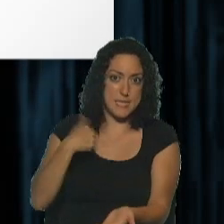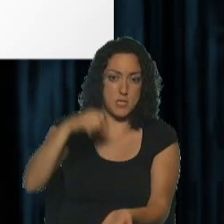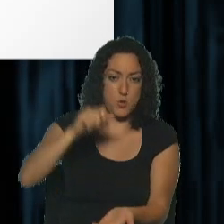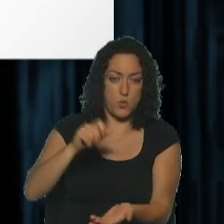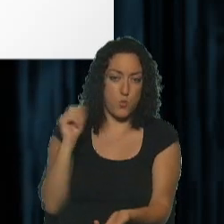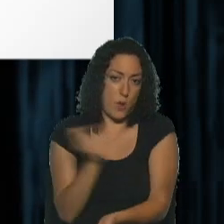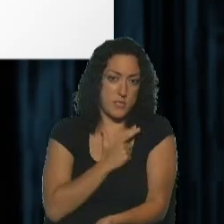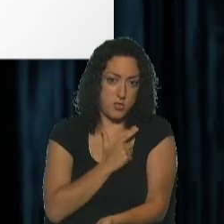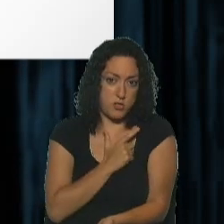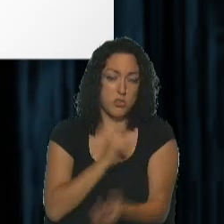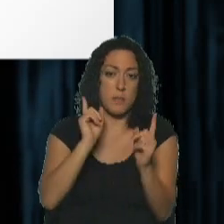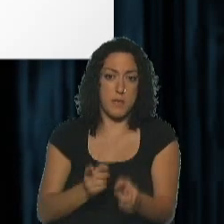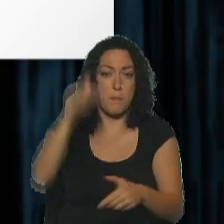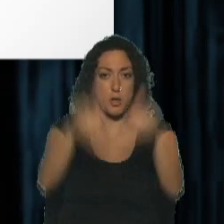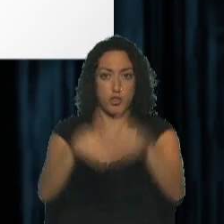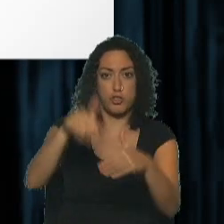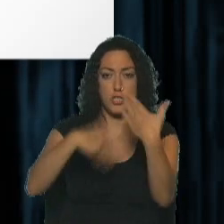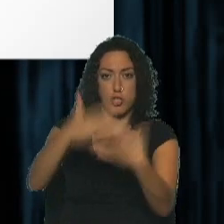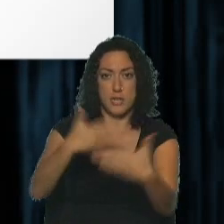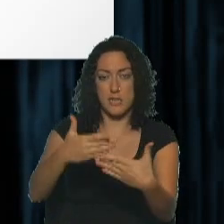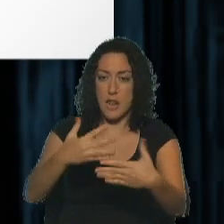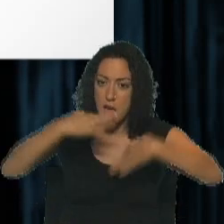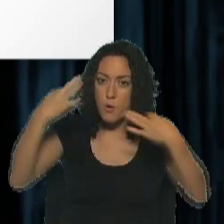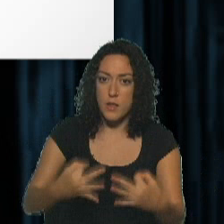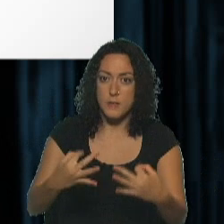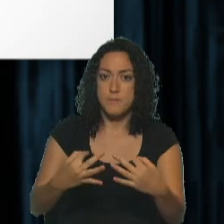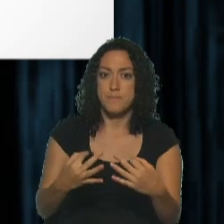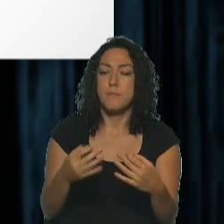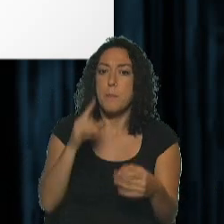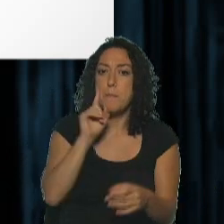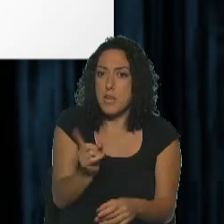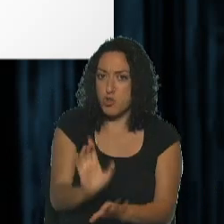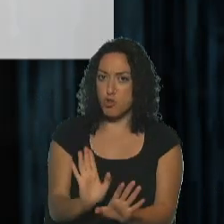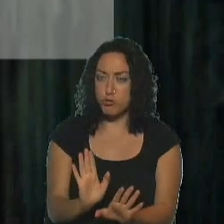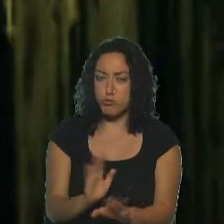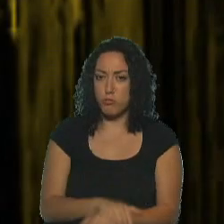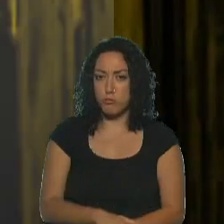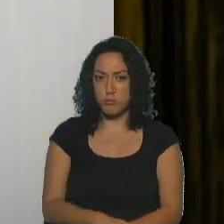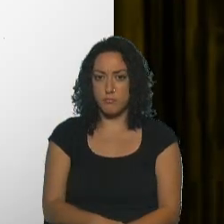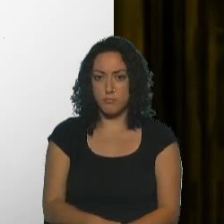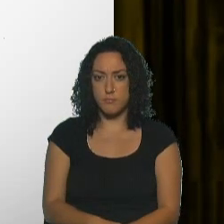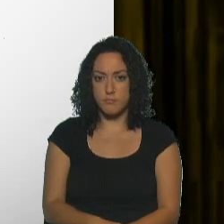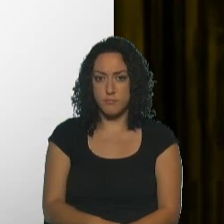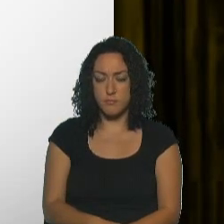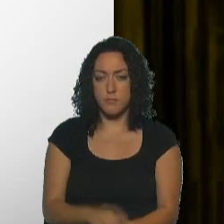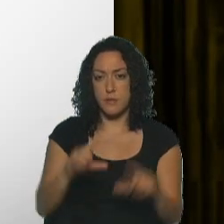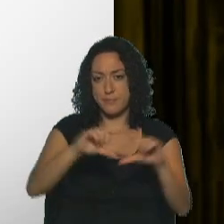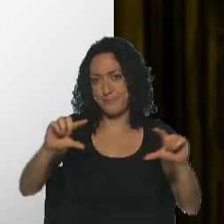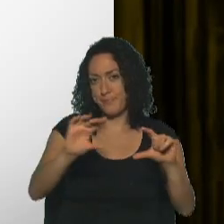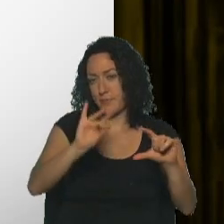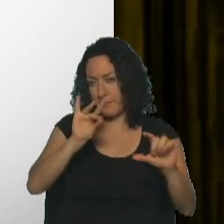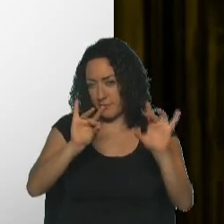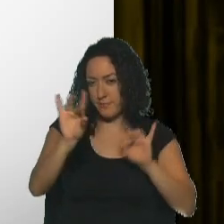en contra del proceso electoral es concreta y peligrosa. Fragmentos de este